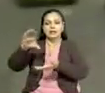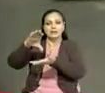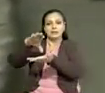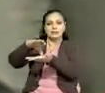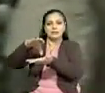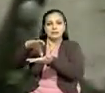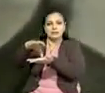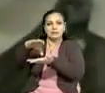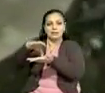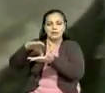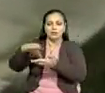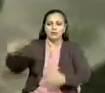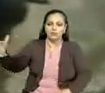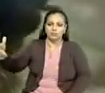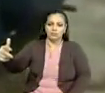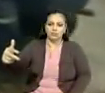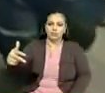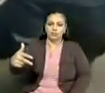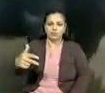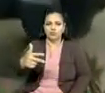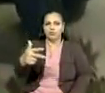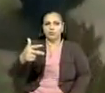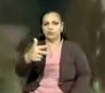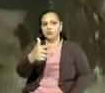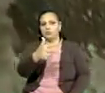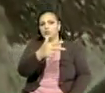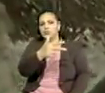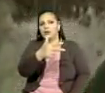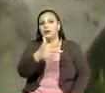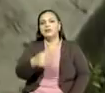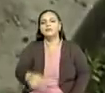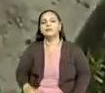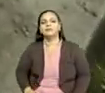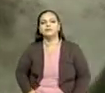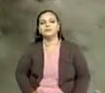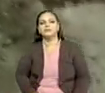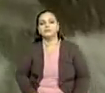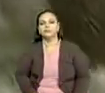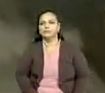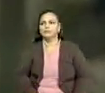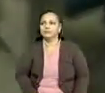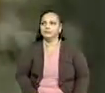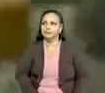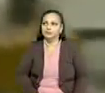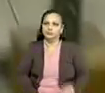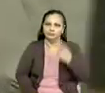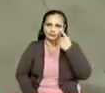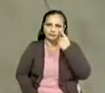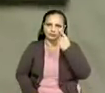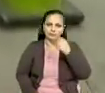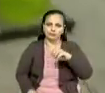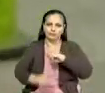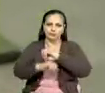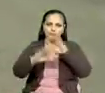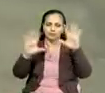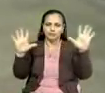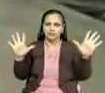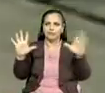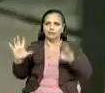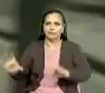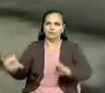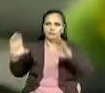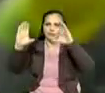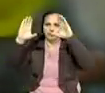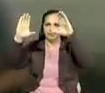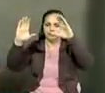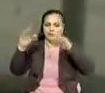Concha y se topan hasta acá en la calle Guayacanes, ya está allí. Entonces, la señalética que indica no entre. Vamos una vez más, ahora de